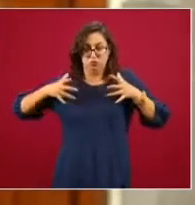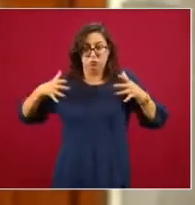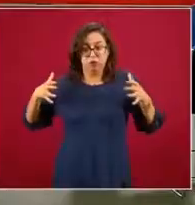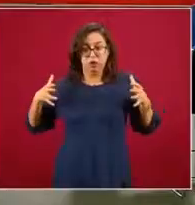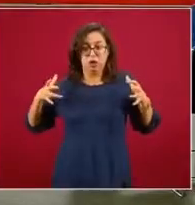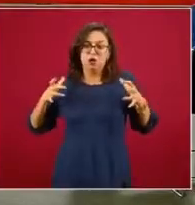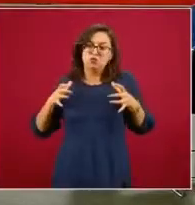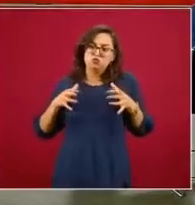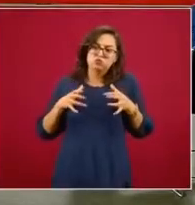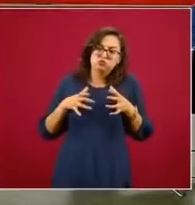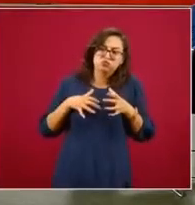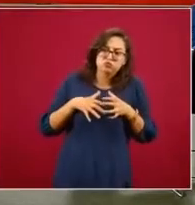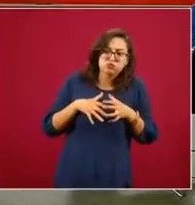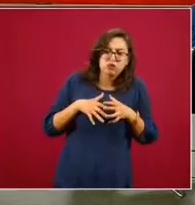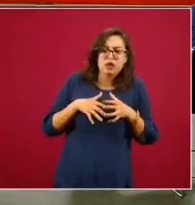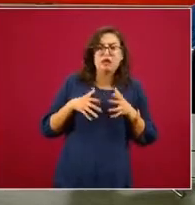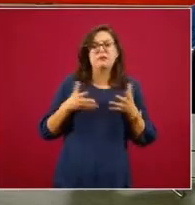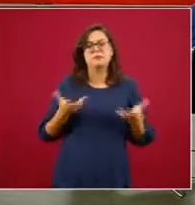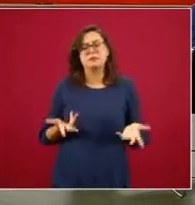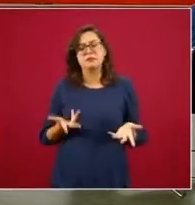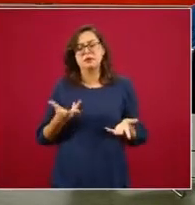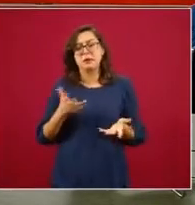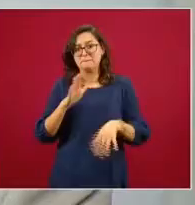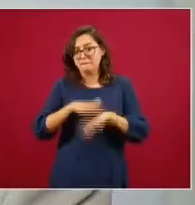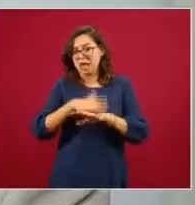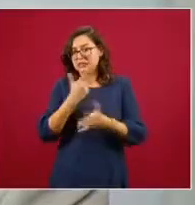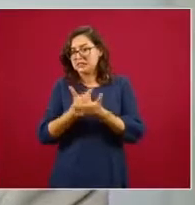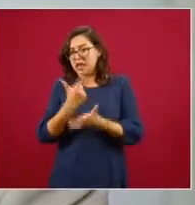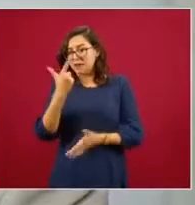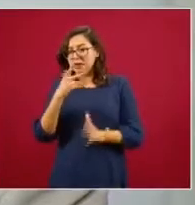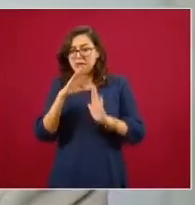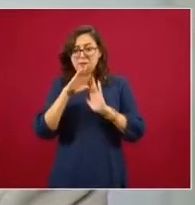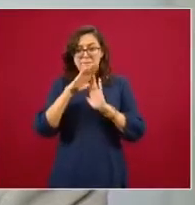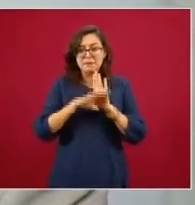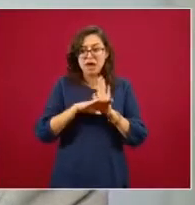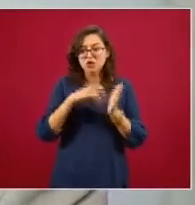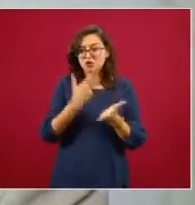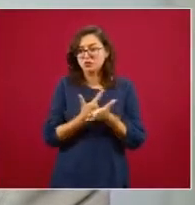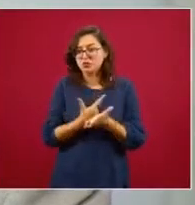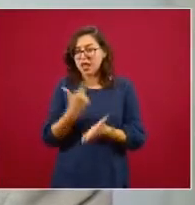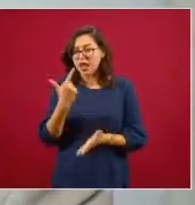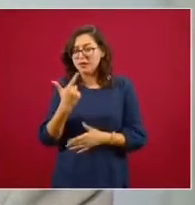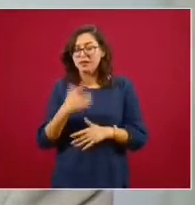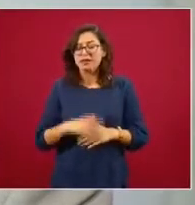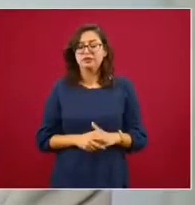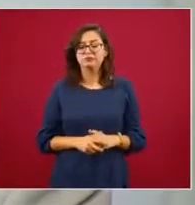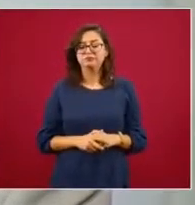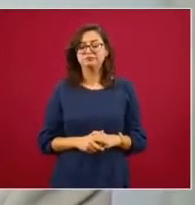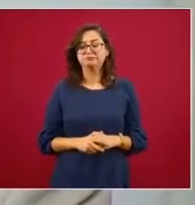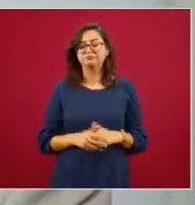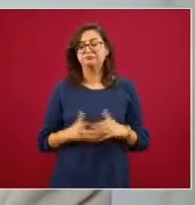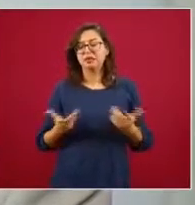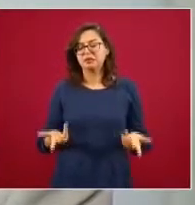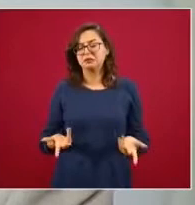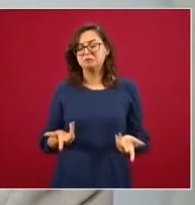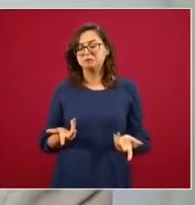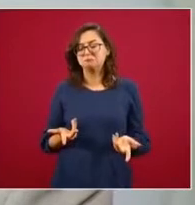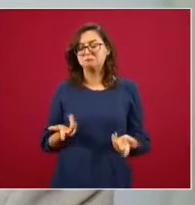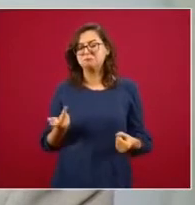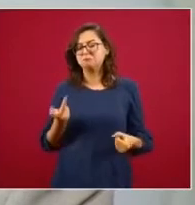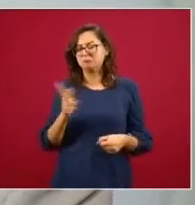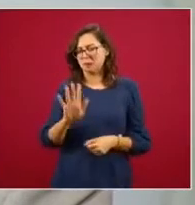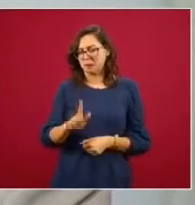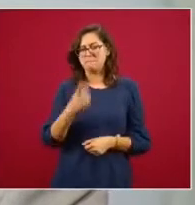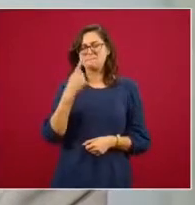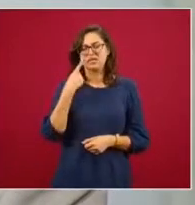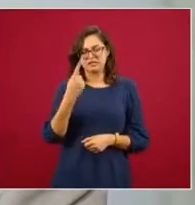o inclusive, como decía la pregunta, sobre la letalidad de la enfermedad. La carga viral, lo